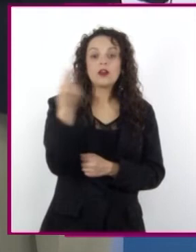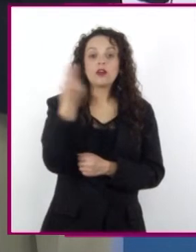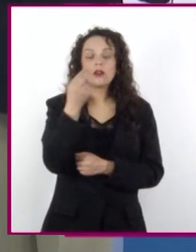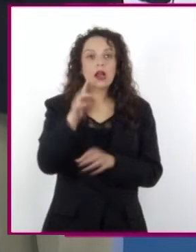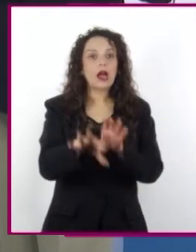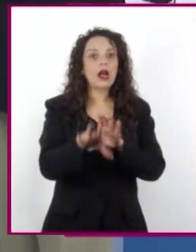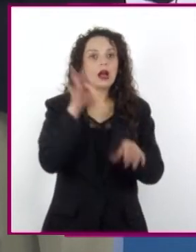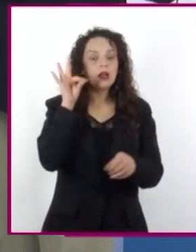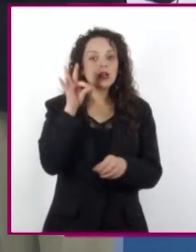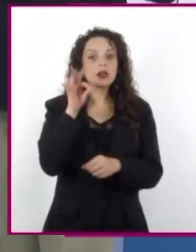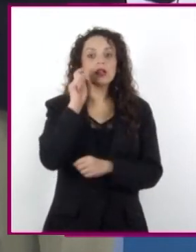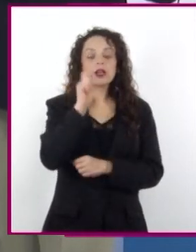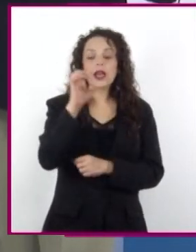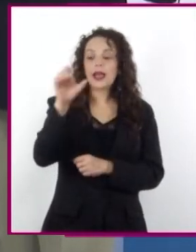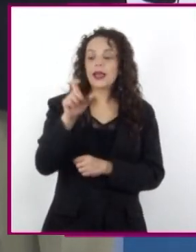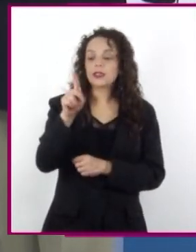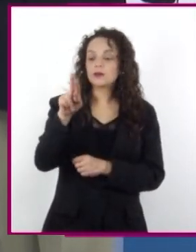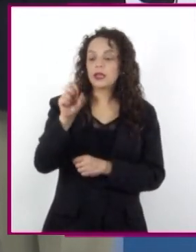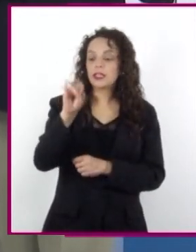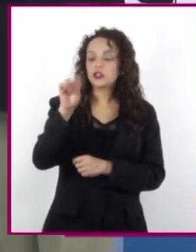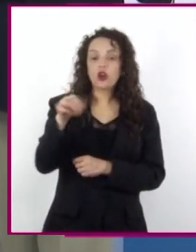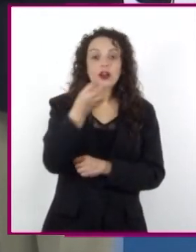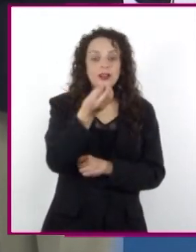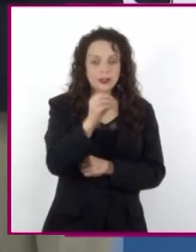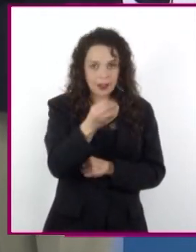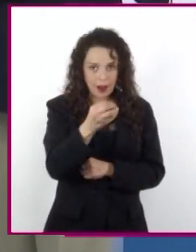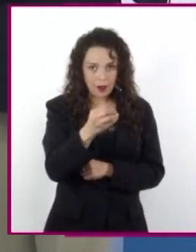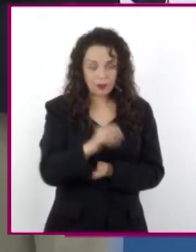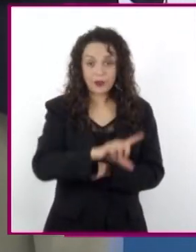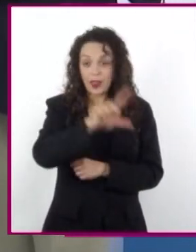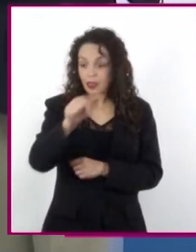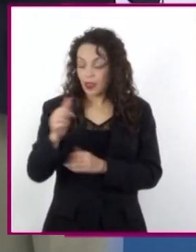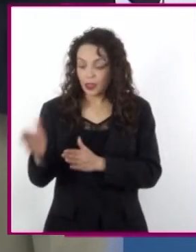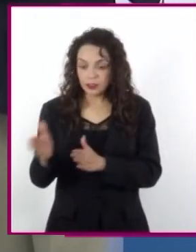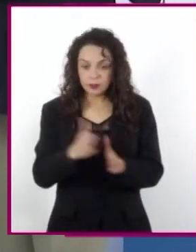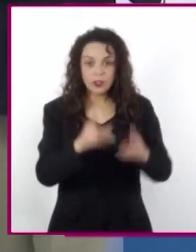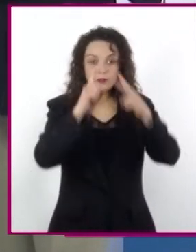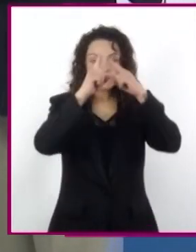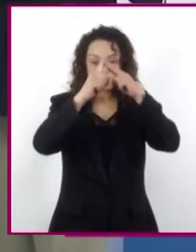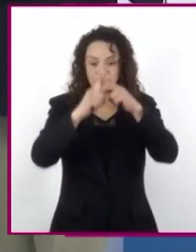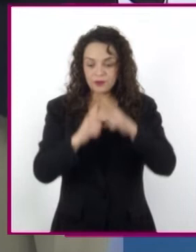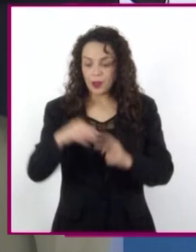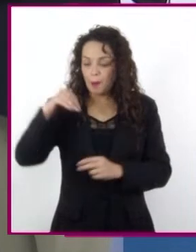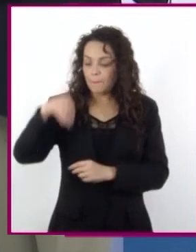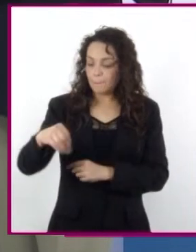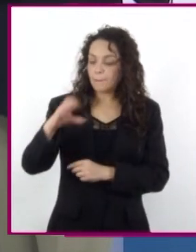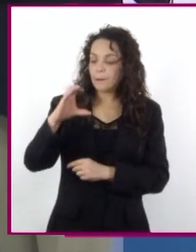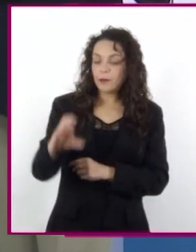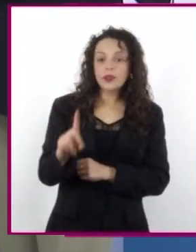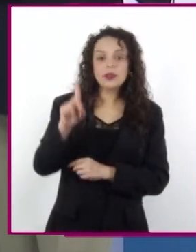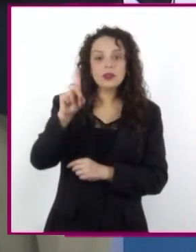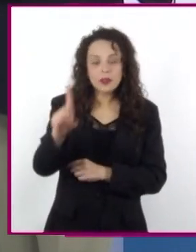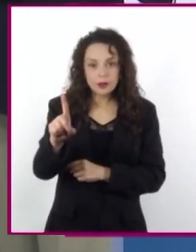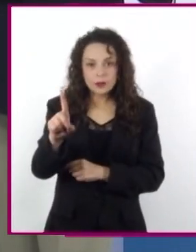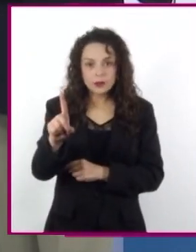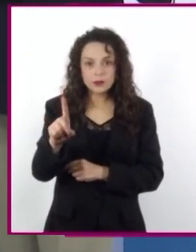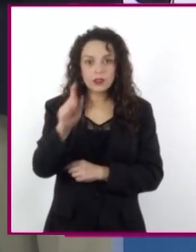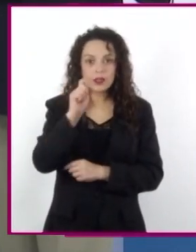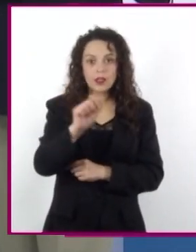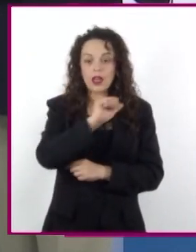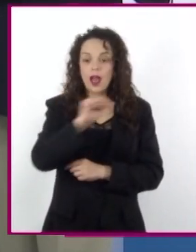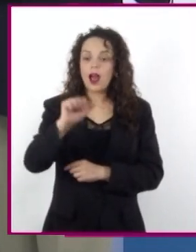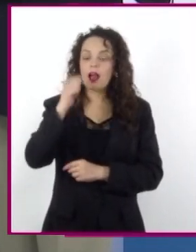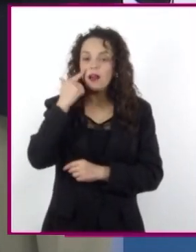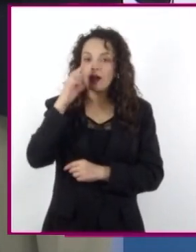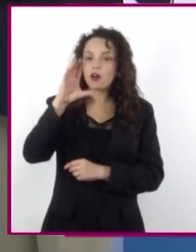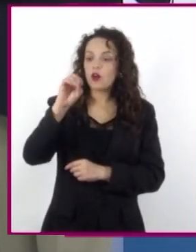encontrar igualada a 0. Después se calcula el máximo común divisor de los coeficientes de